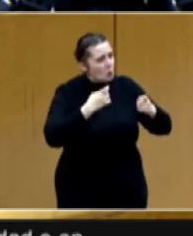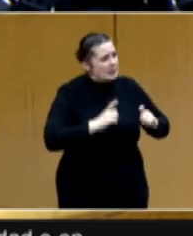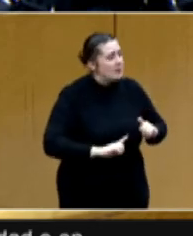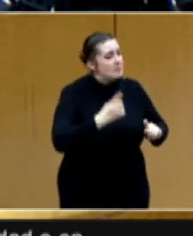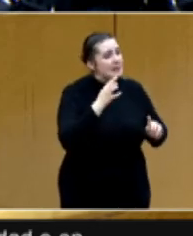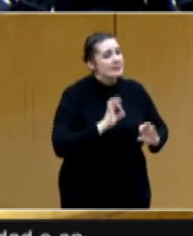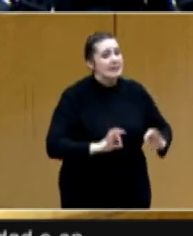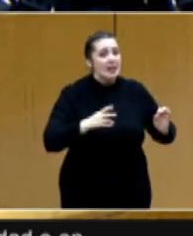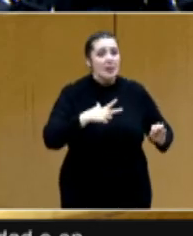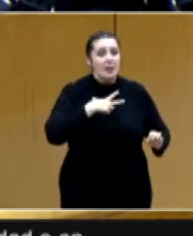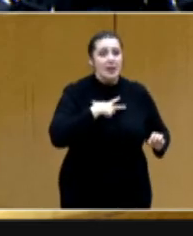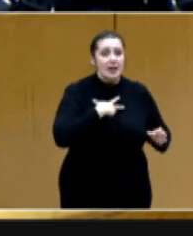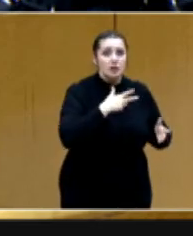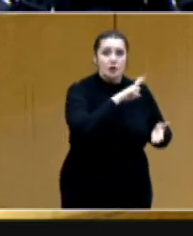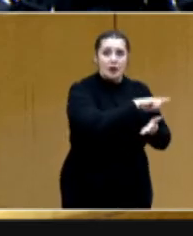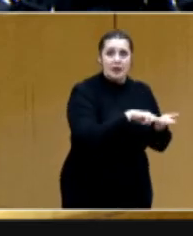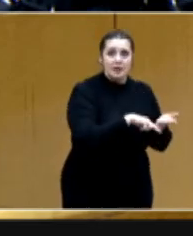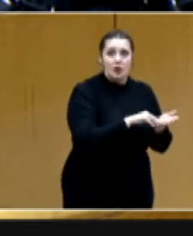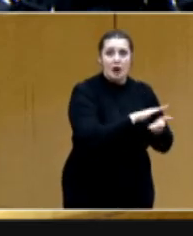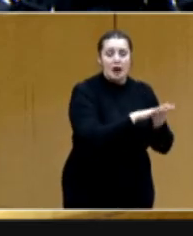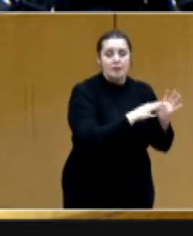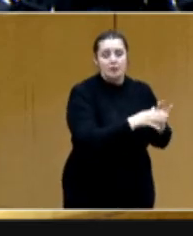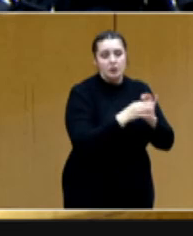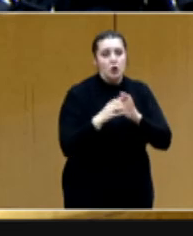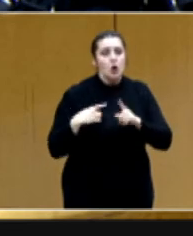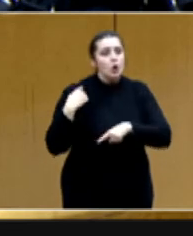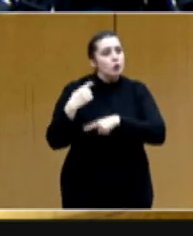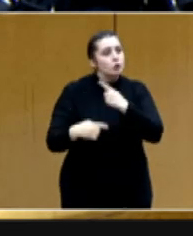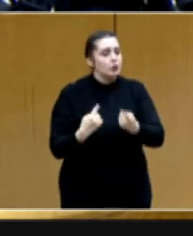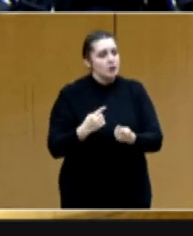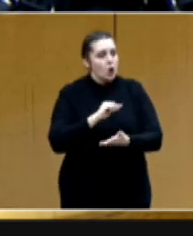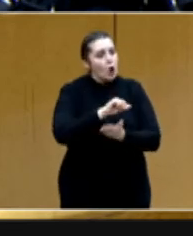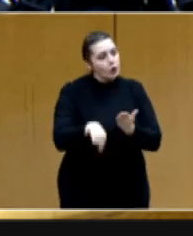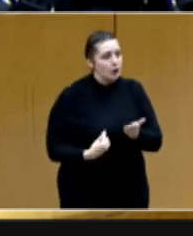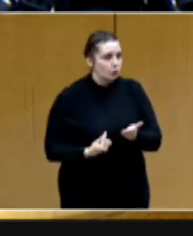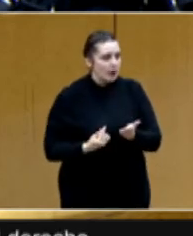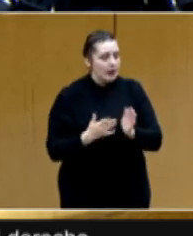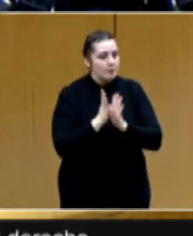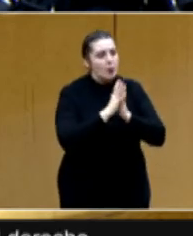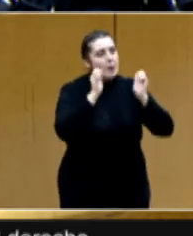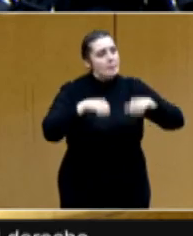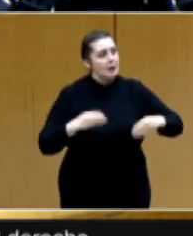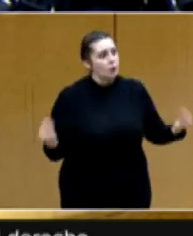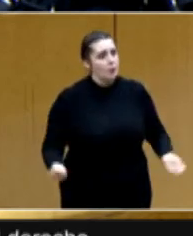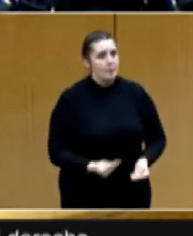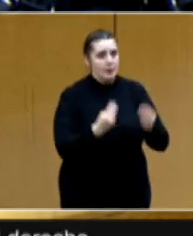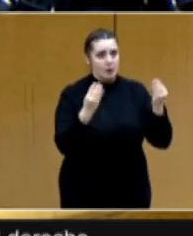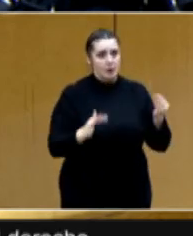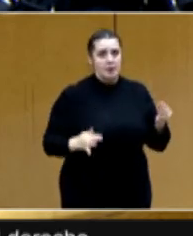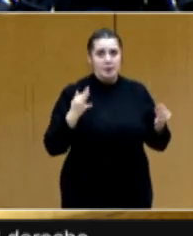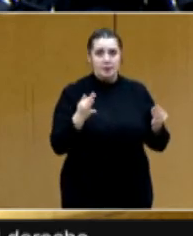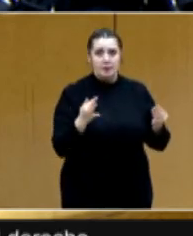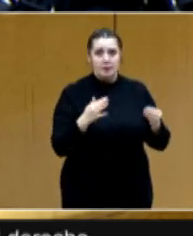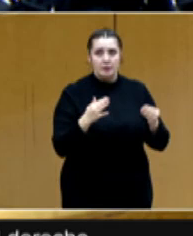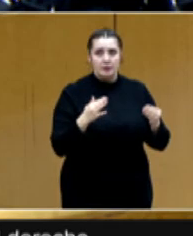Gallego que se refieren a la sucesión contractual y en concreto al pacto de mejora y al pacto de apartación